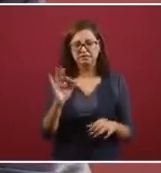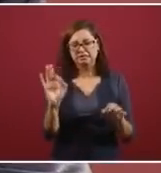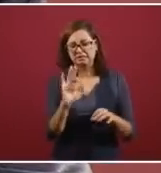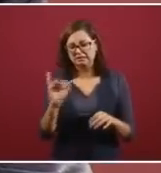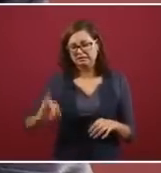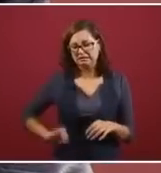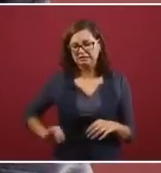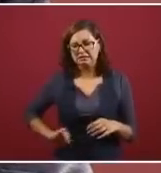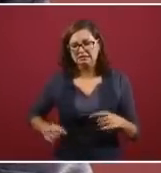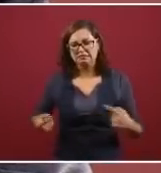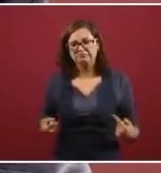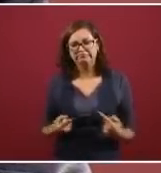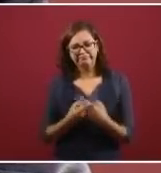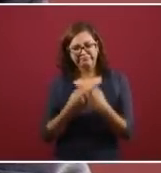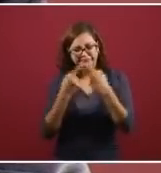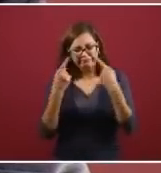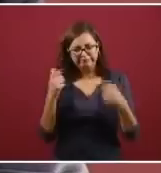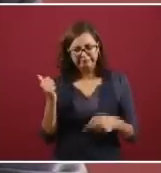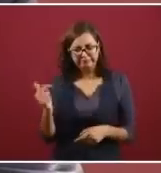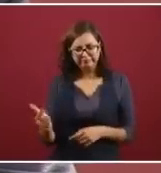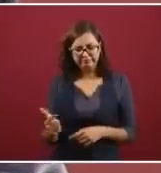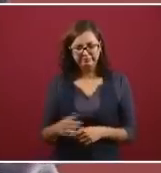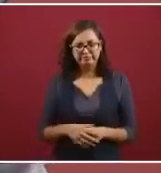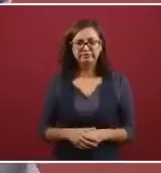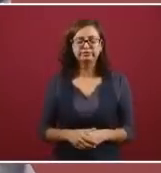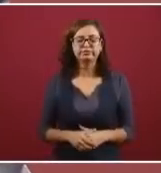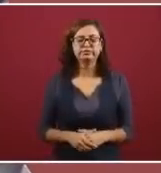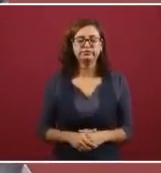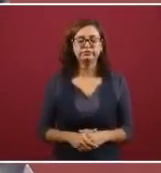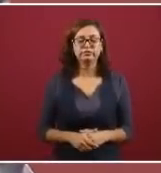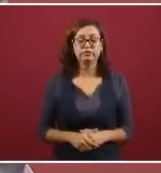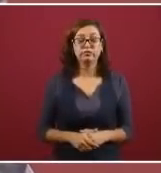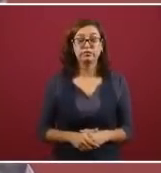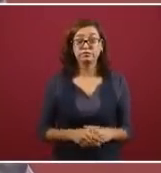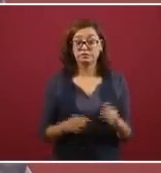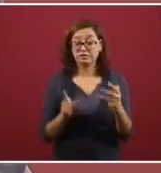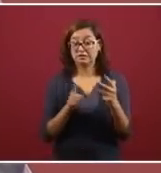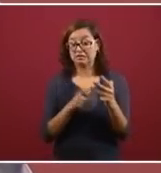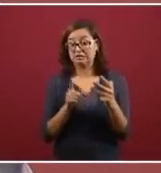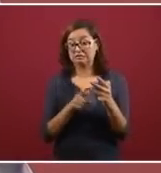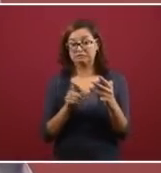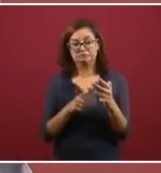intereses. Gracias, señor presidente. Mejor no me meto en eso.